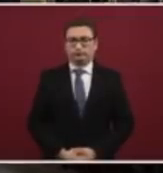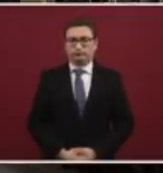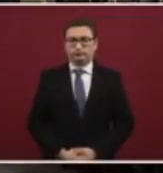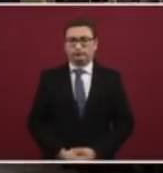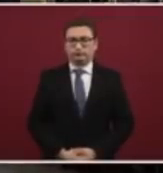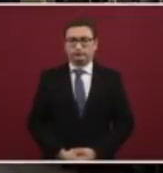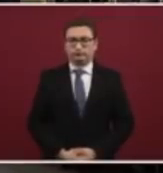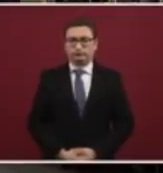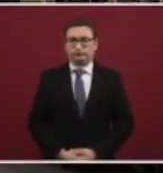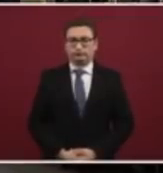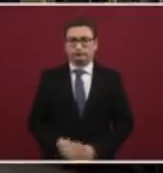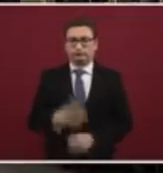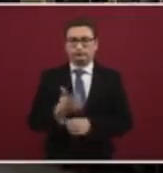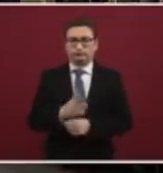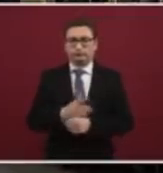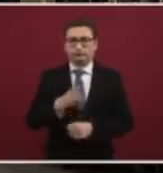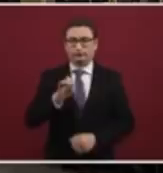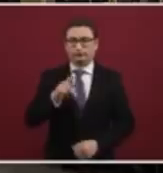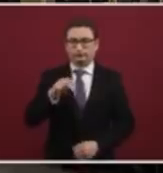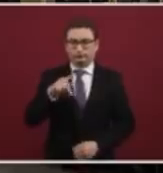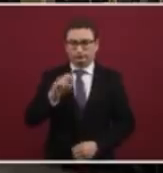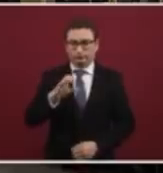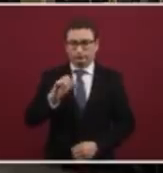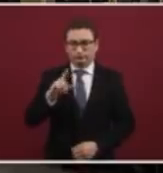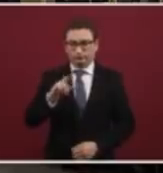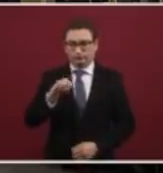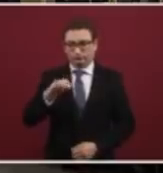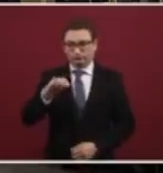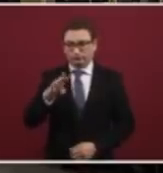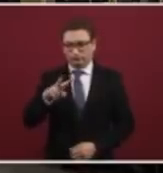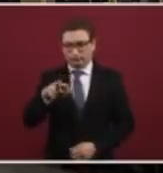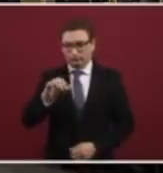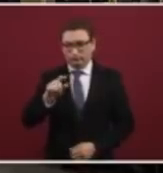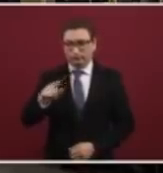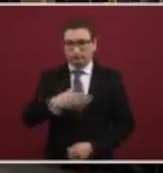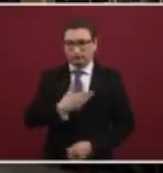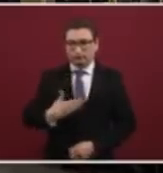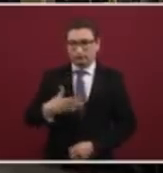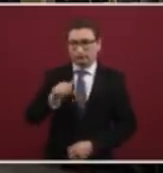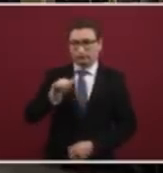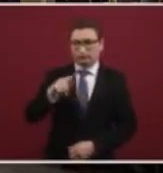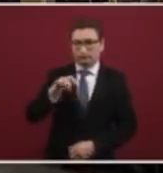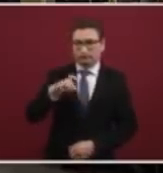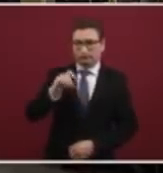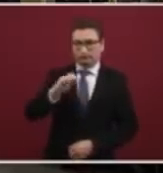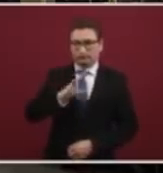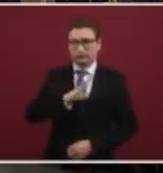licenciado ernesto casanova presidente del ateneo español de méxico